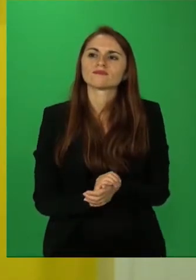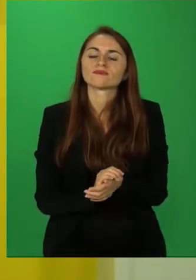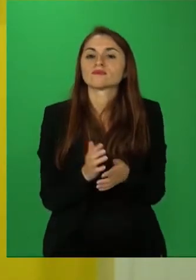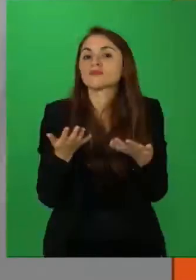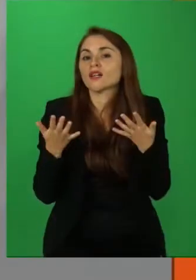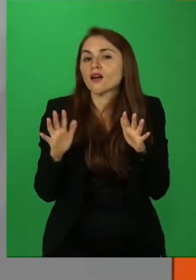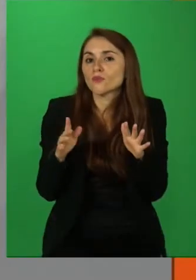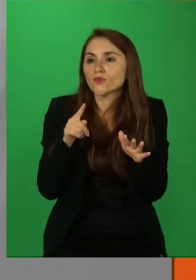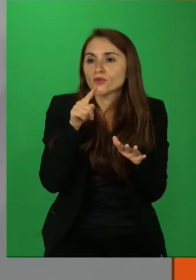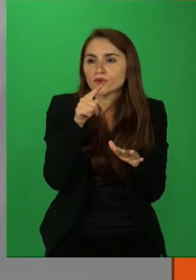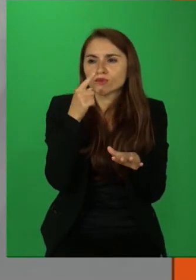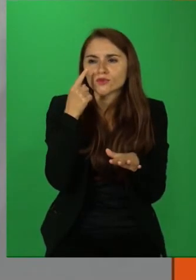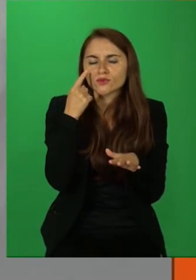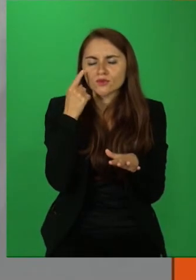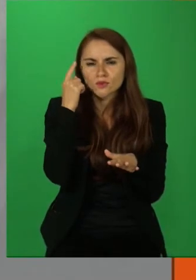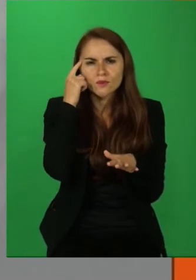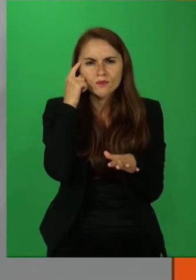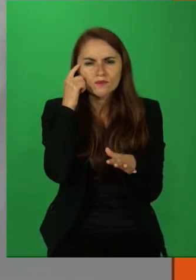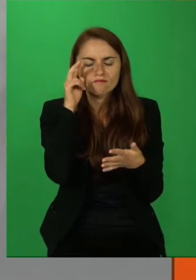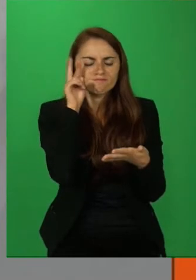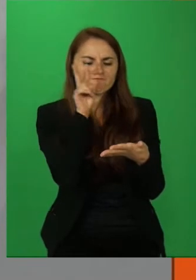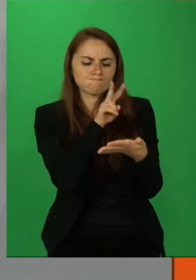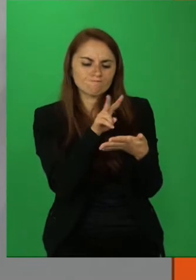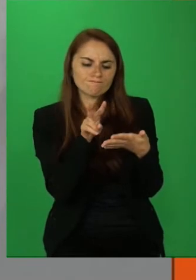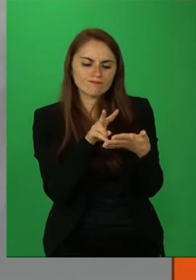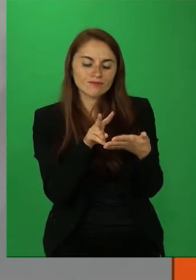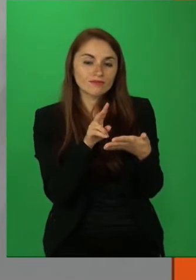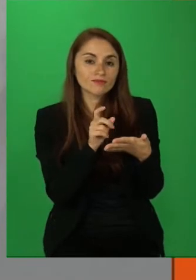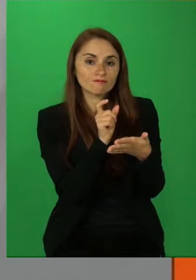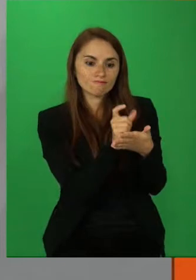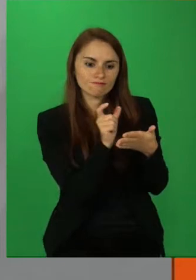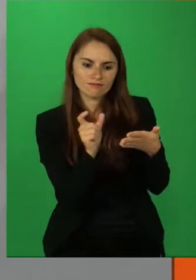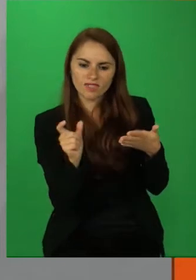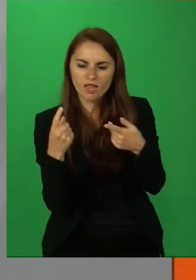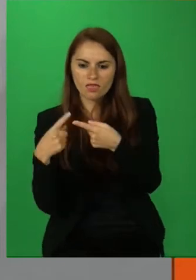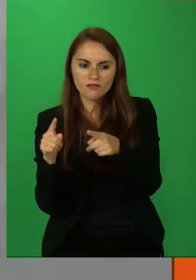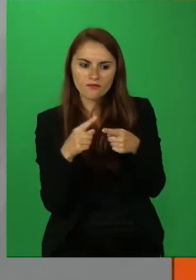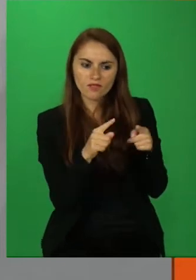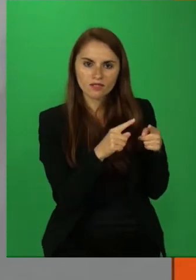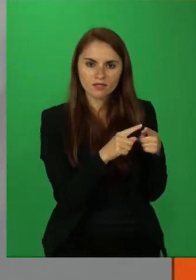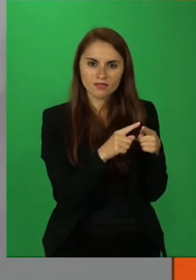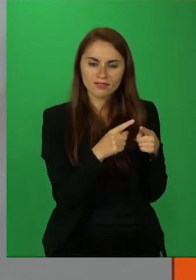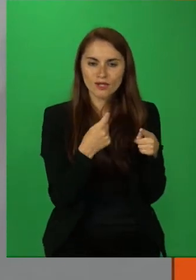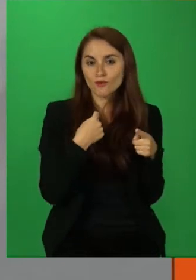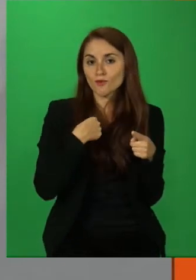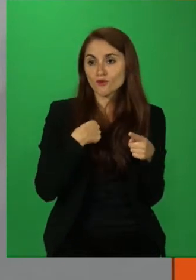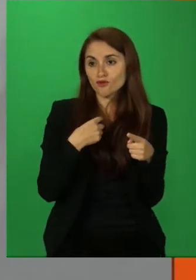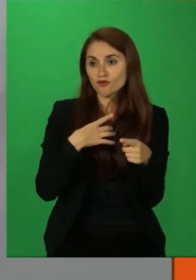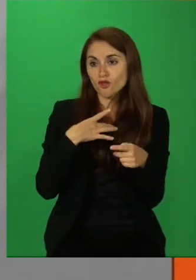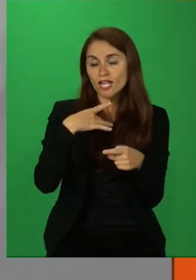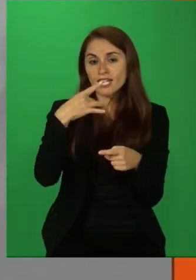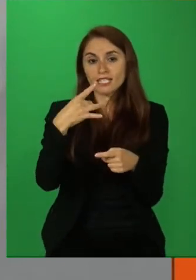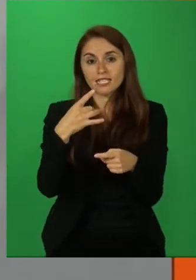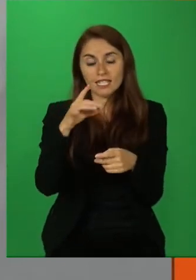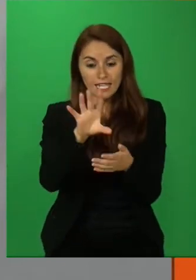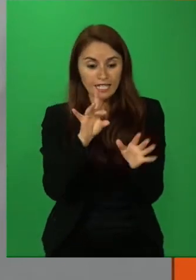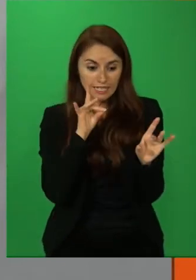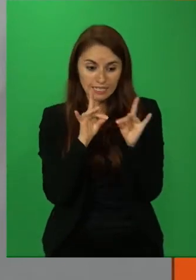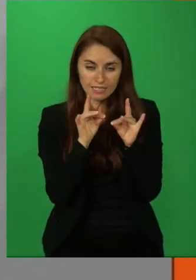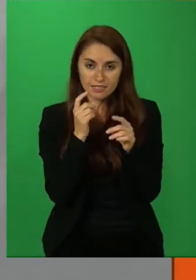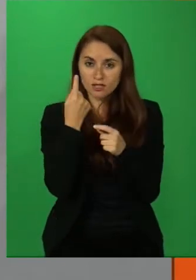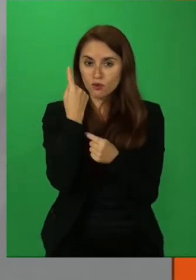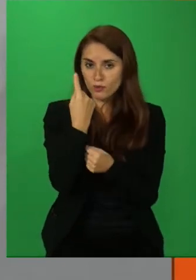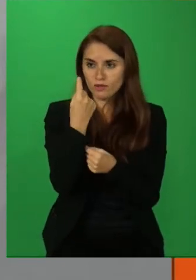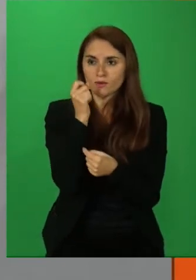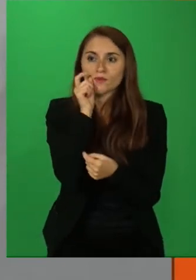puede ser que tú hayas captado más de alguna figura literaria, pero yo, profesora, solo capté una y te voy a